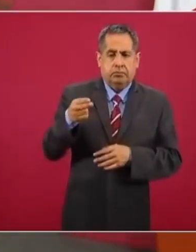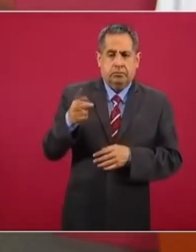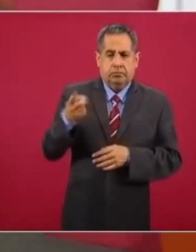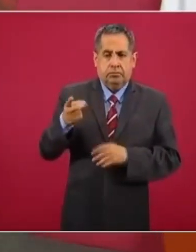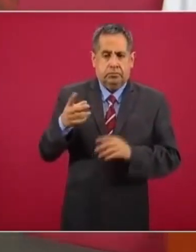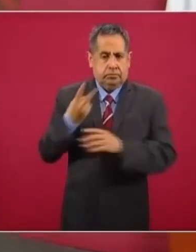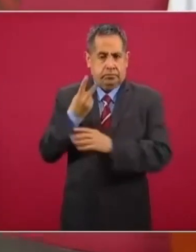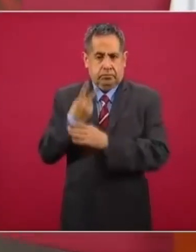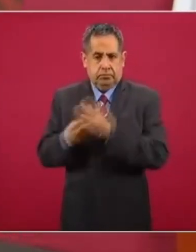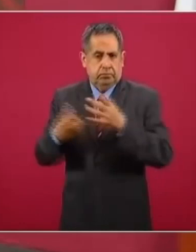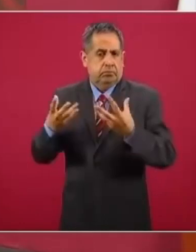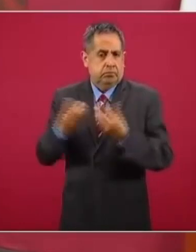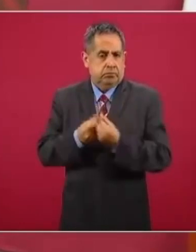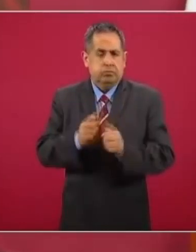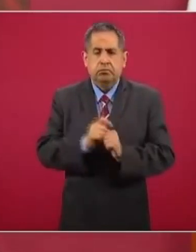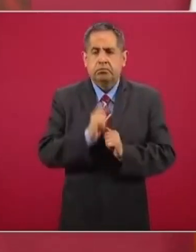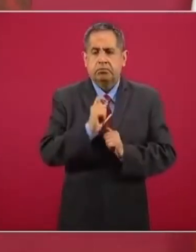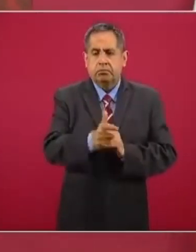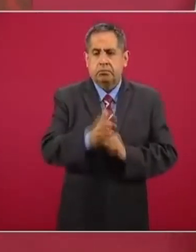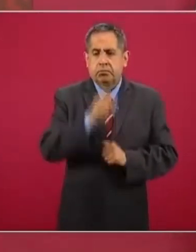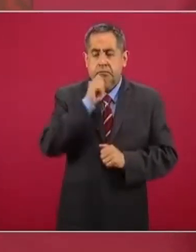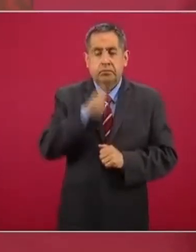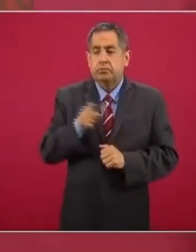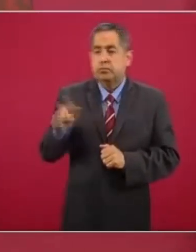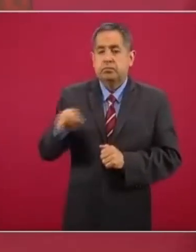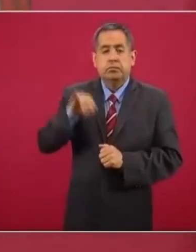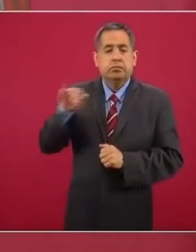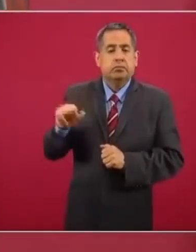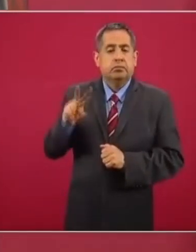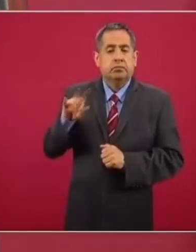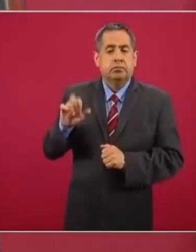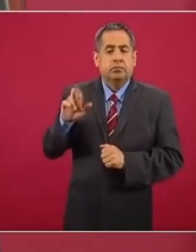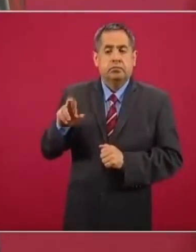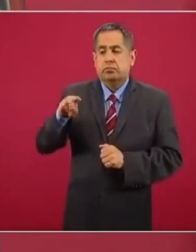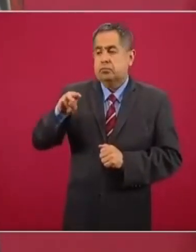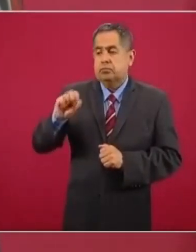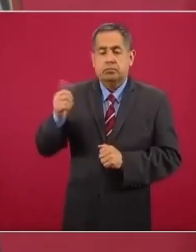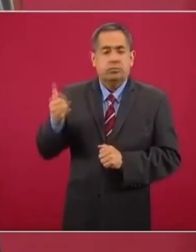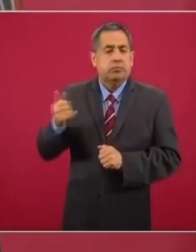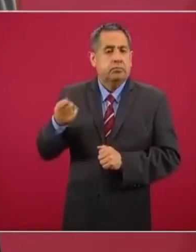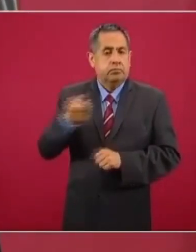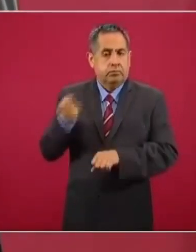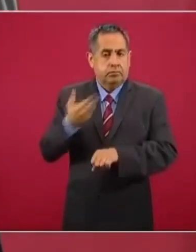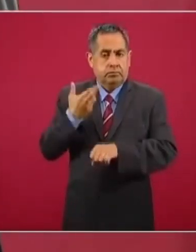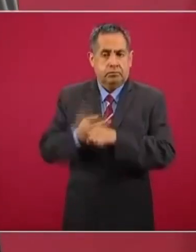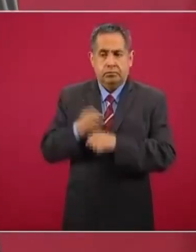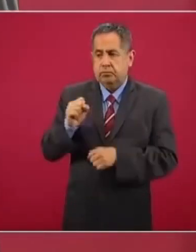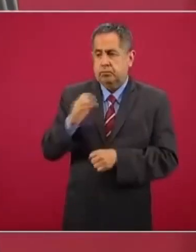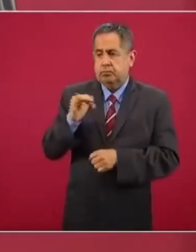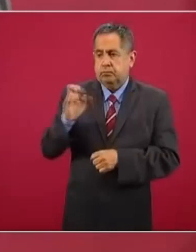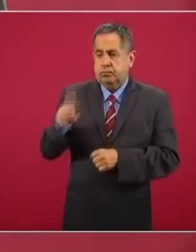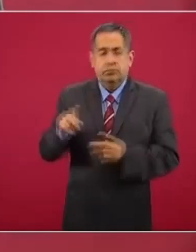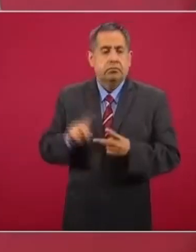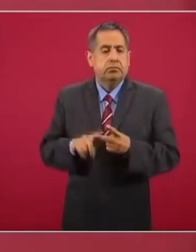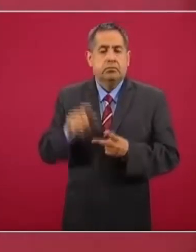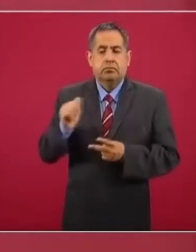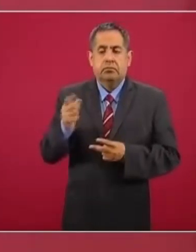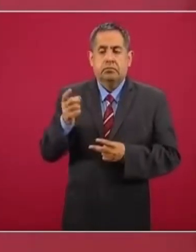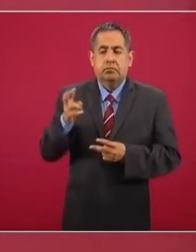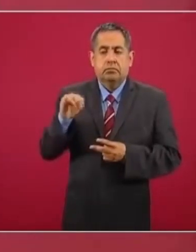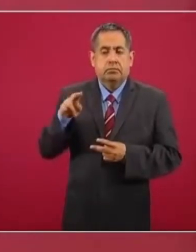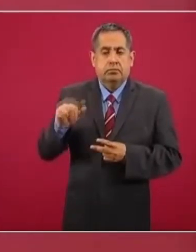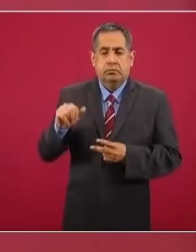noviembre-diciembre y Javier May, secretario de Bienestar, y Ariana Montiel,